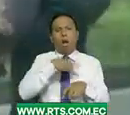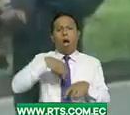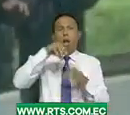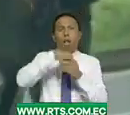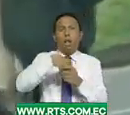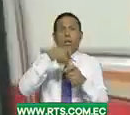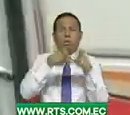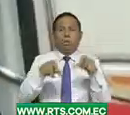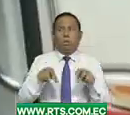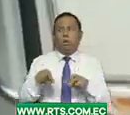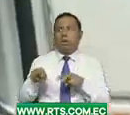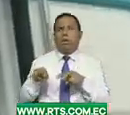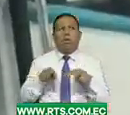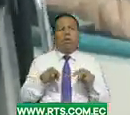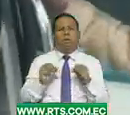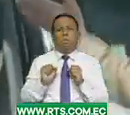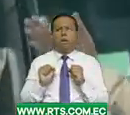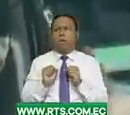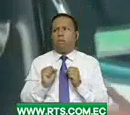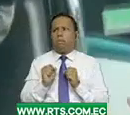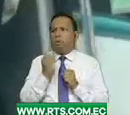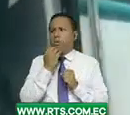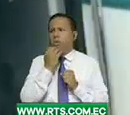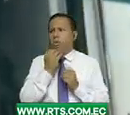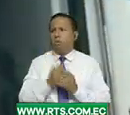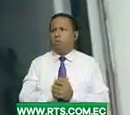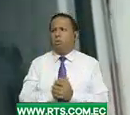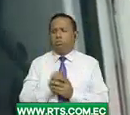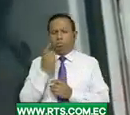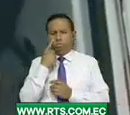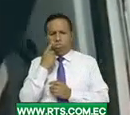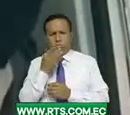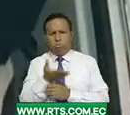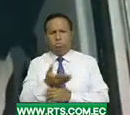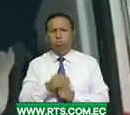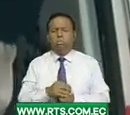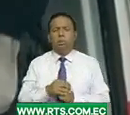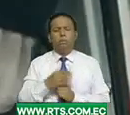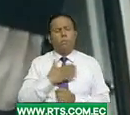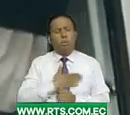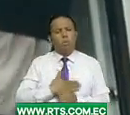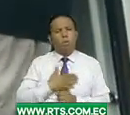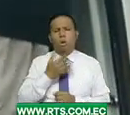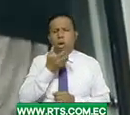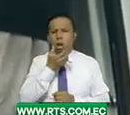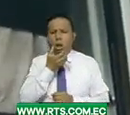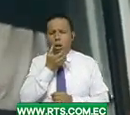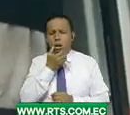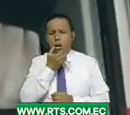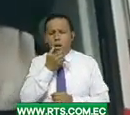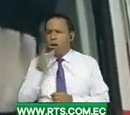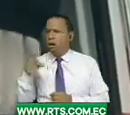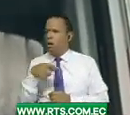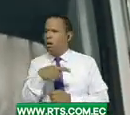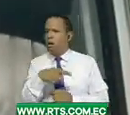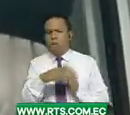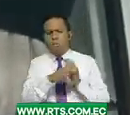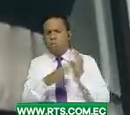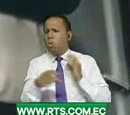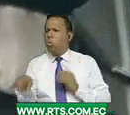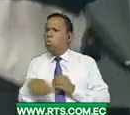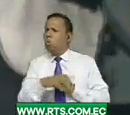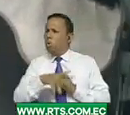vehículo. ¿Cuál es su emergencia? Por favor, una policía, le van a asaltar a un Lagos con un grupo